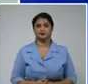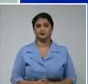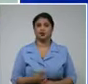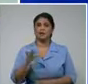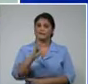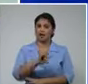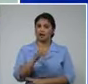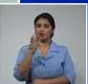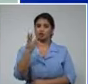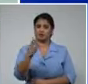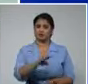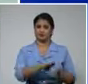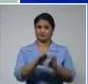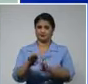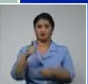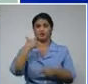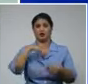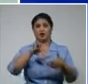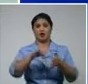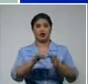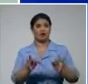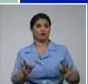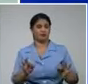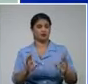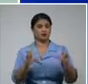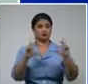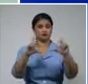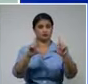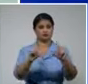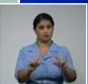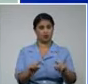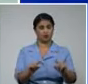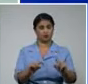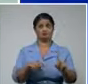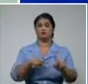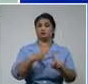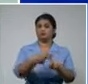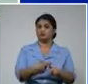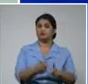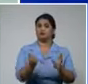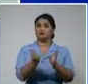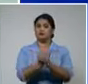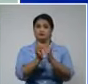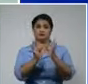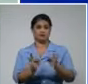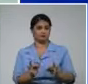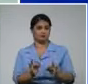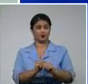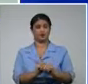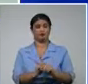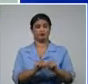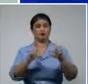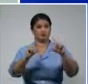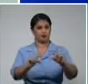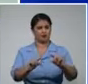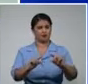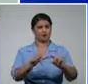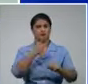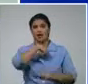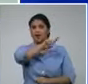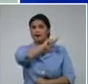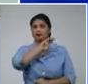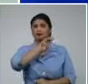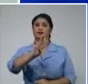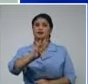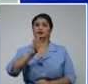Artemisa también reduce el número de casos en comparación con el día anterior, 33 ayer, 8